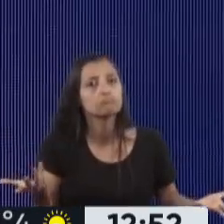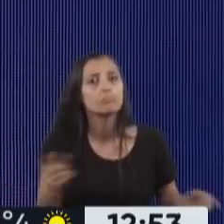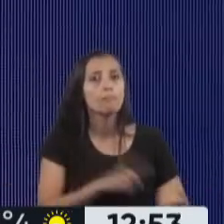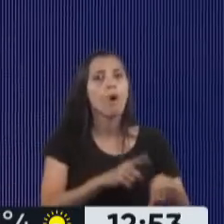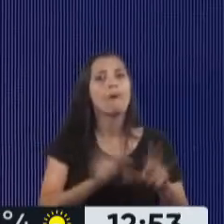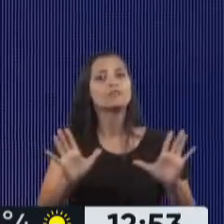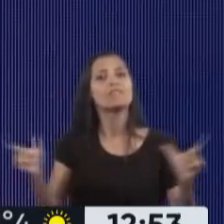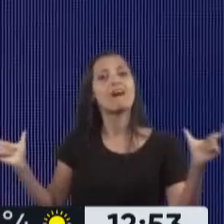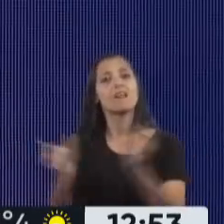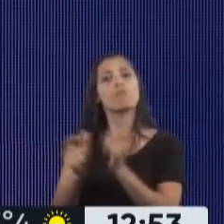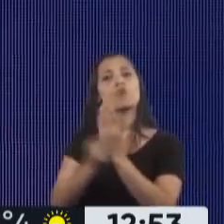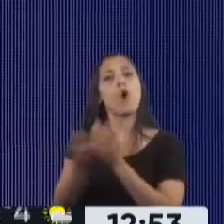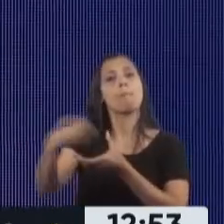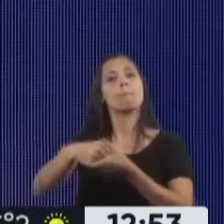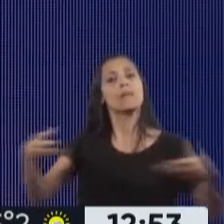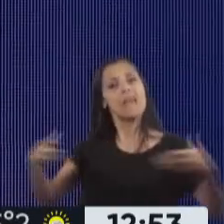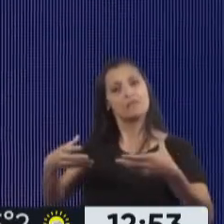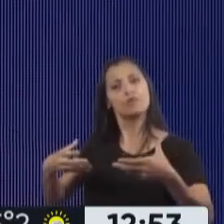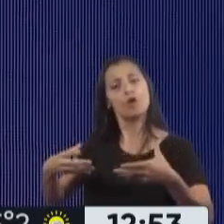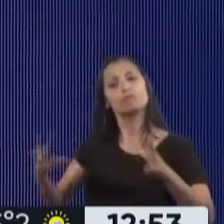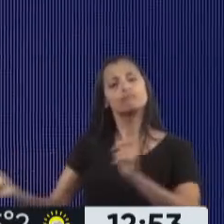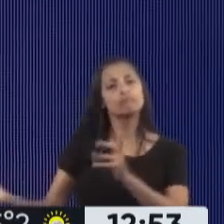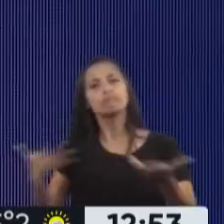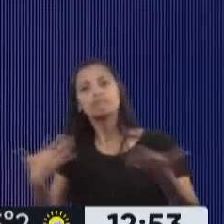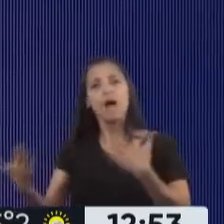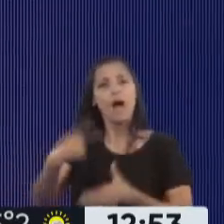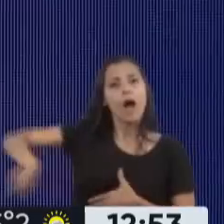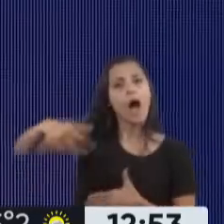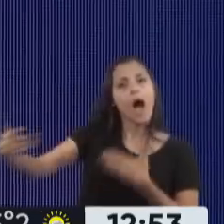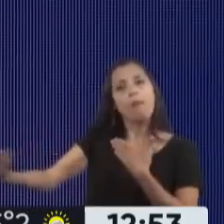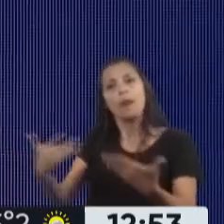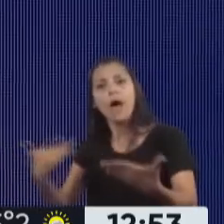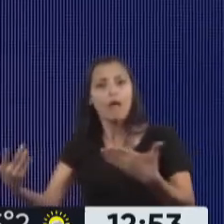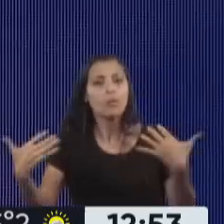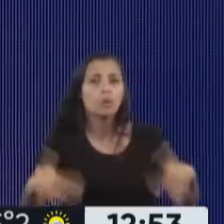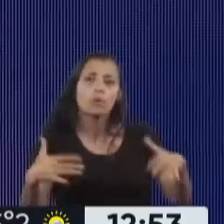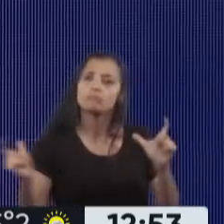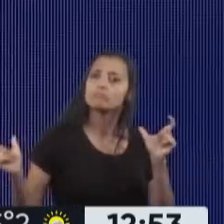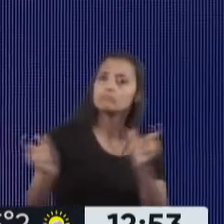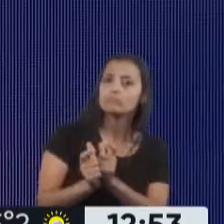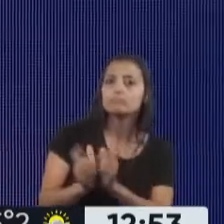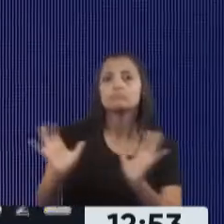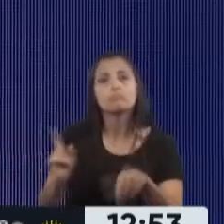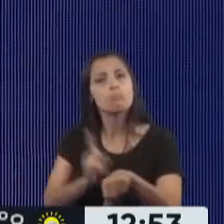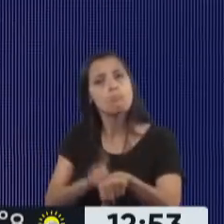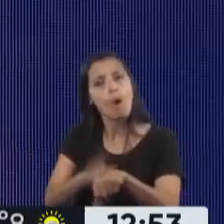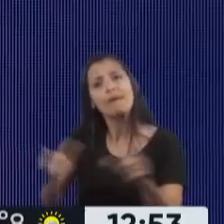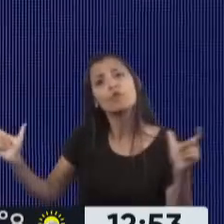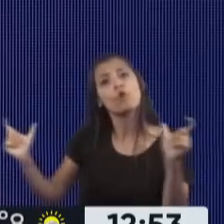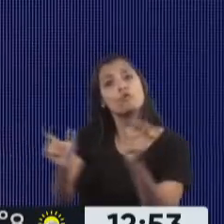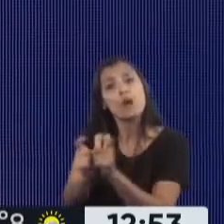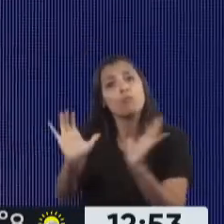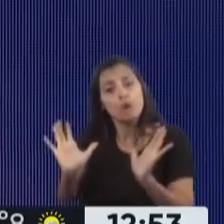reunión de gabinete. Estábamos reunidos y en el medio de la